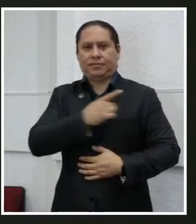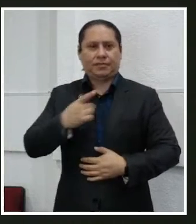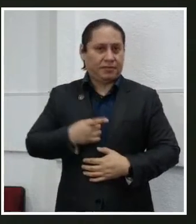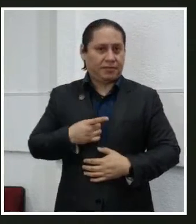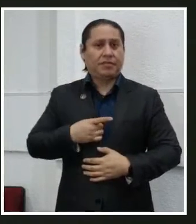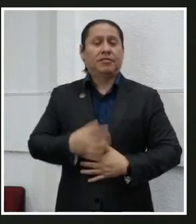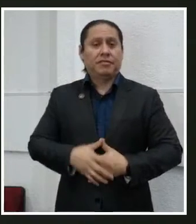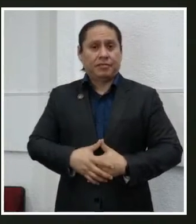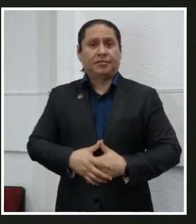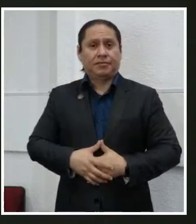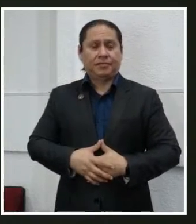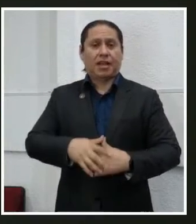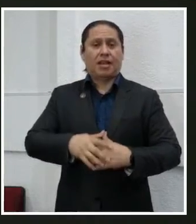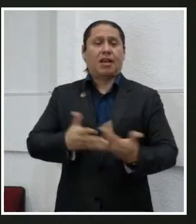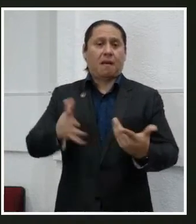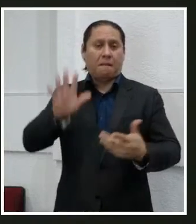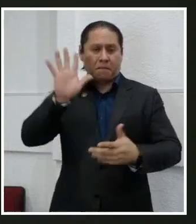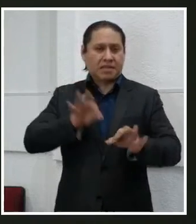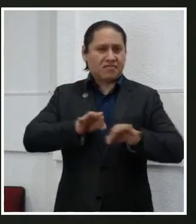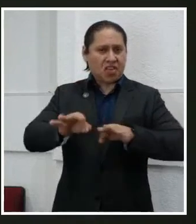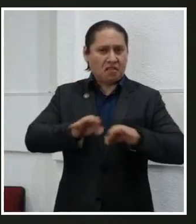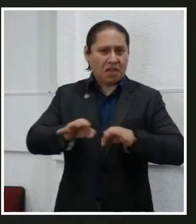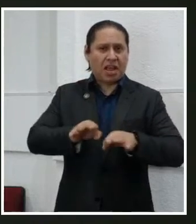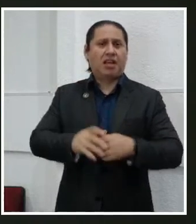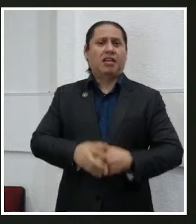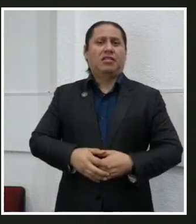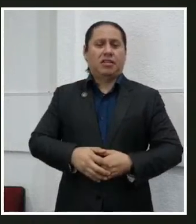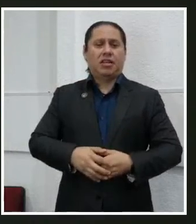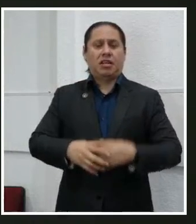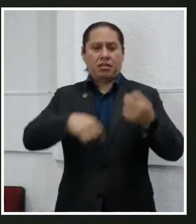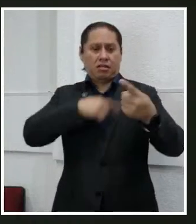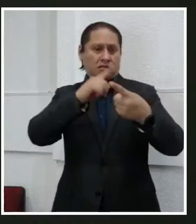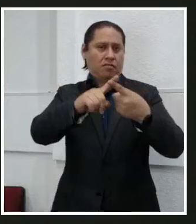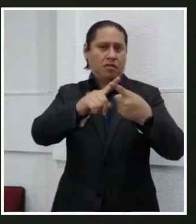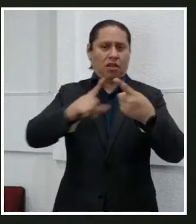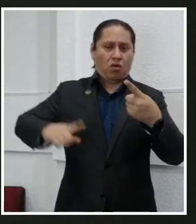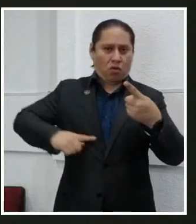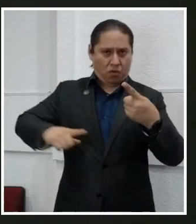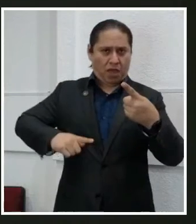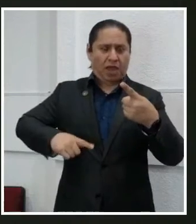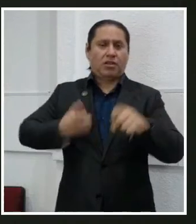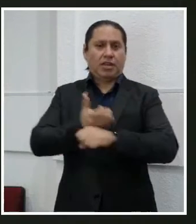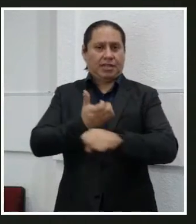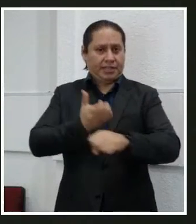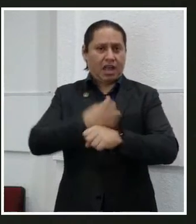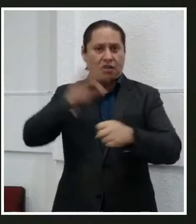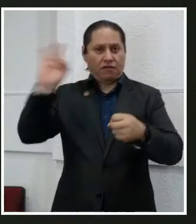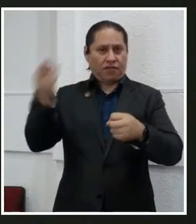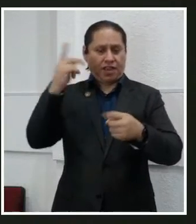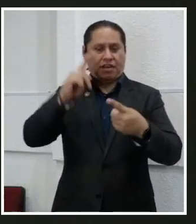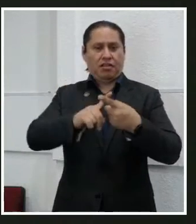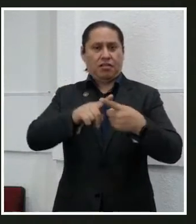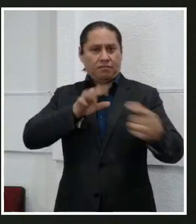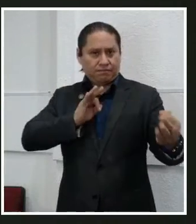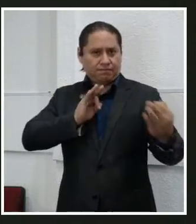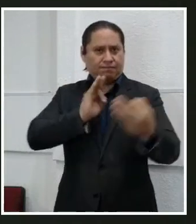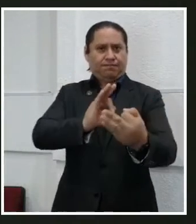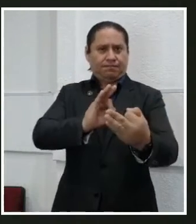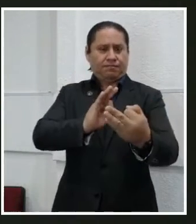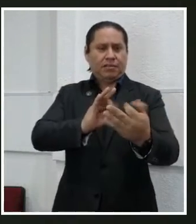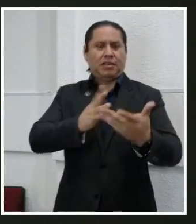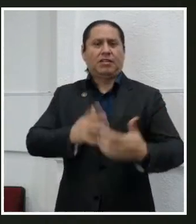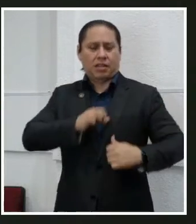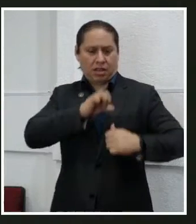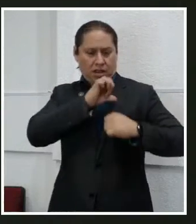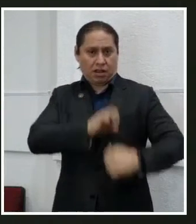ser una tarea compartida entre gobierno estatal y municipal, hacer el primer contacto de línea